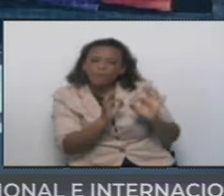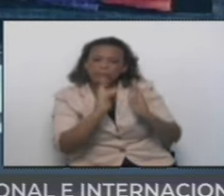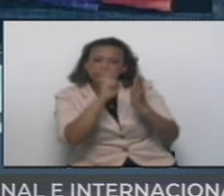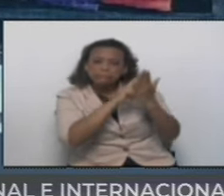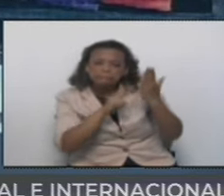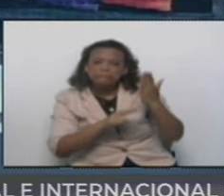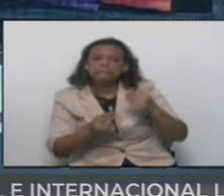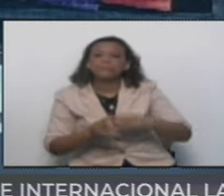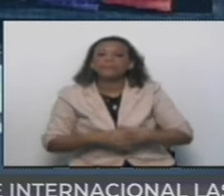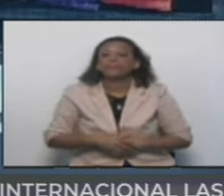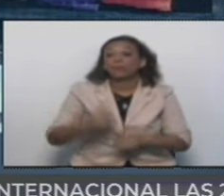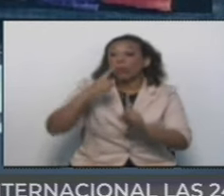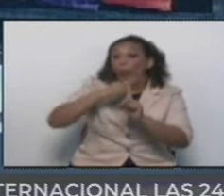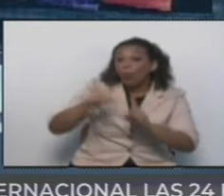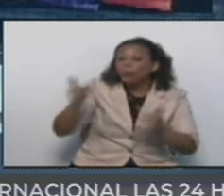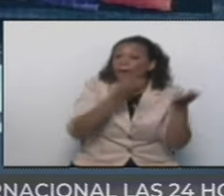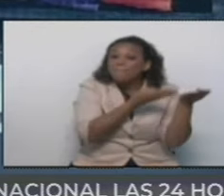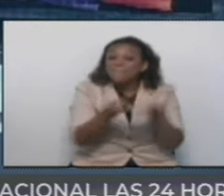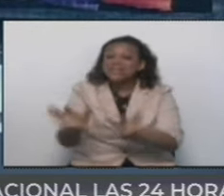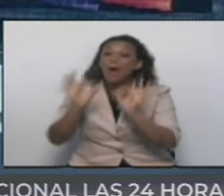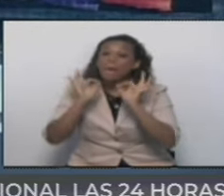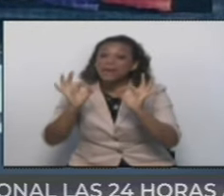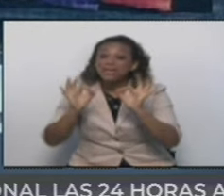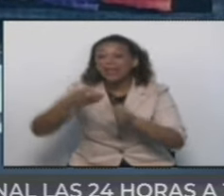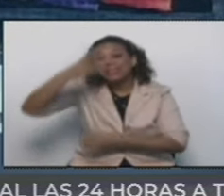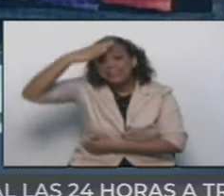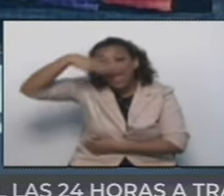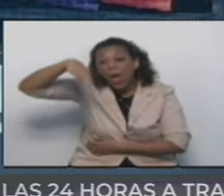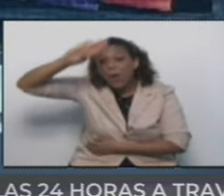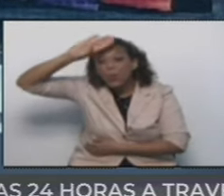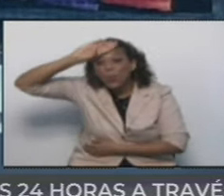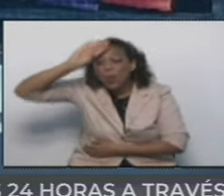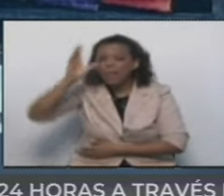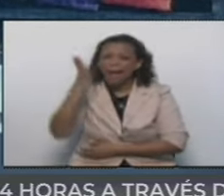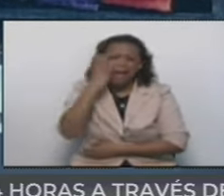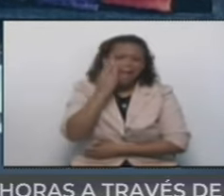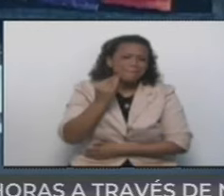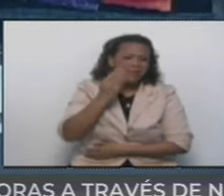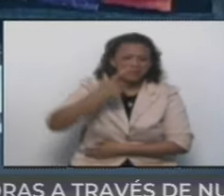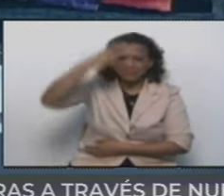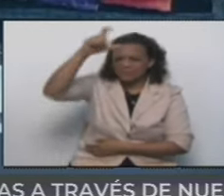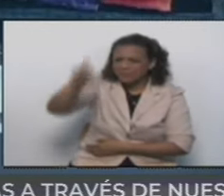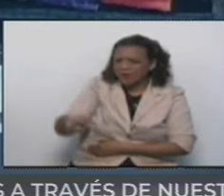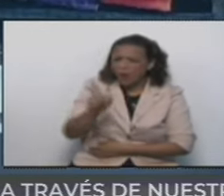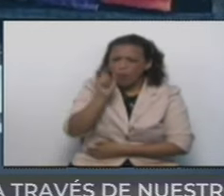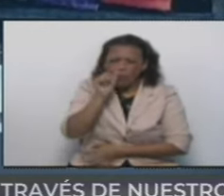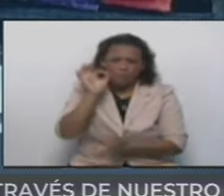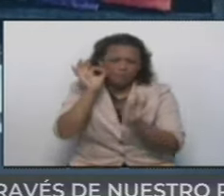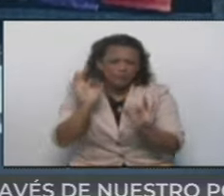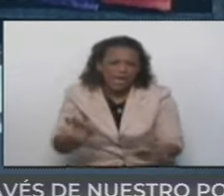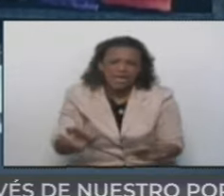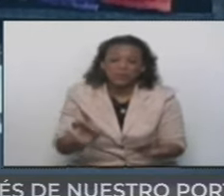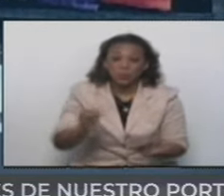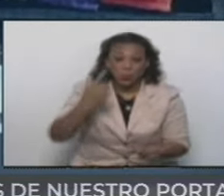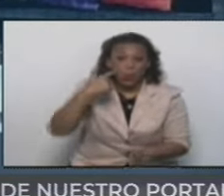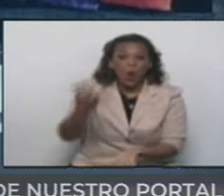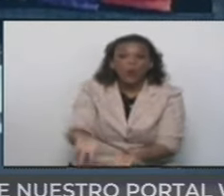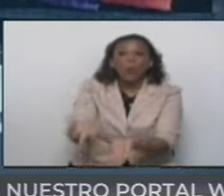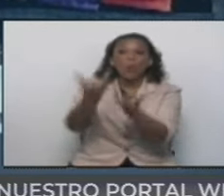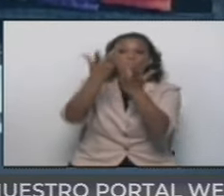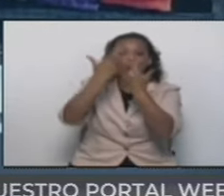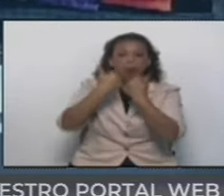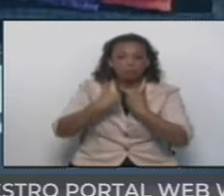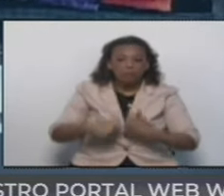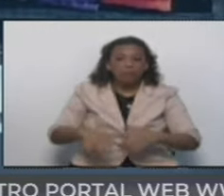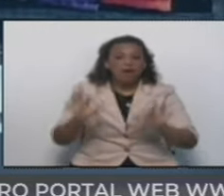Por aquí tenemos un invitado especial de Cuba, con una experiencia de vida de la que podría salir una película